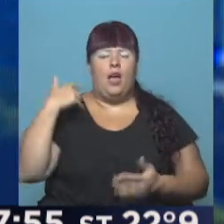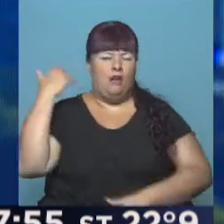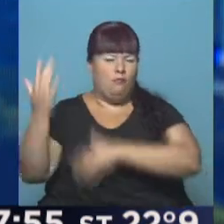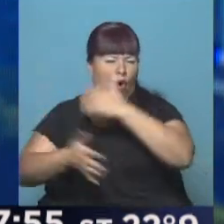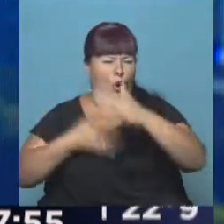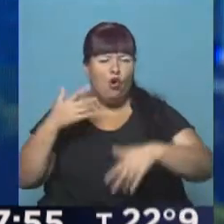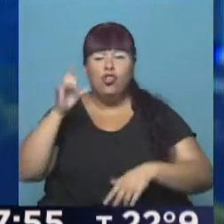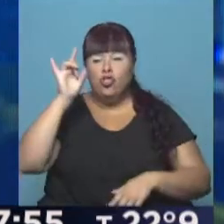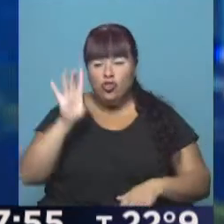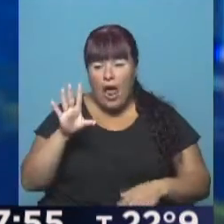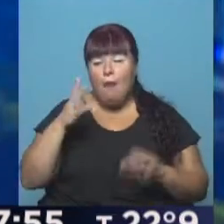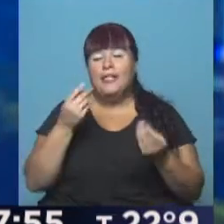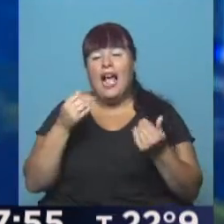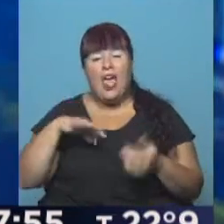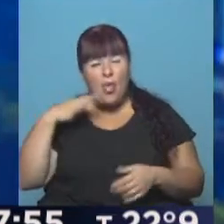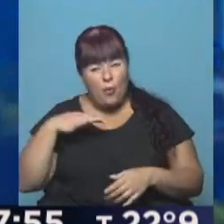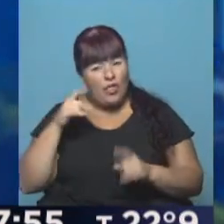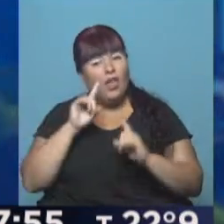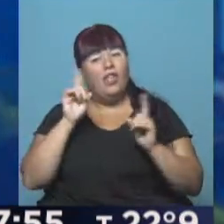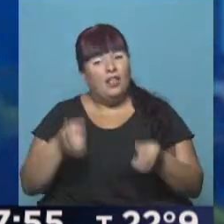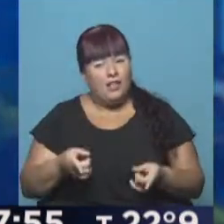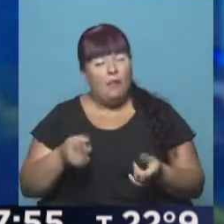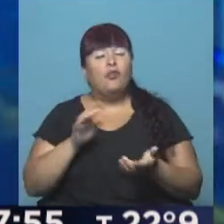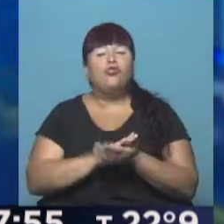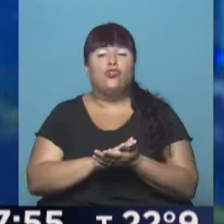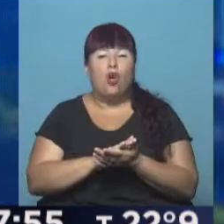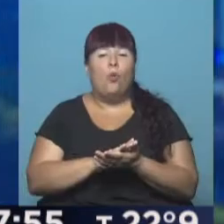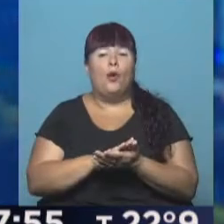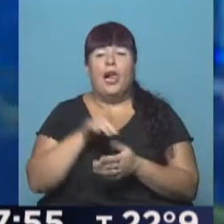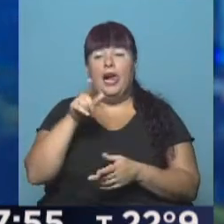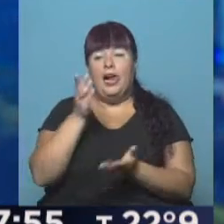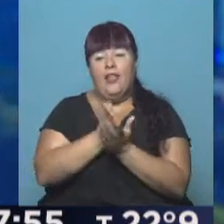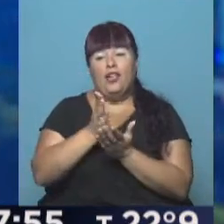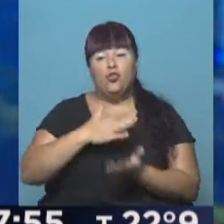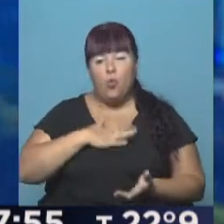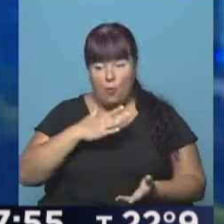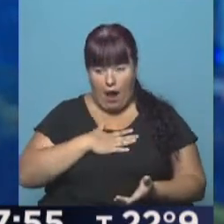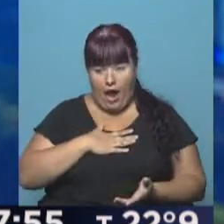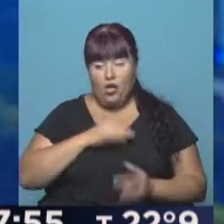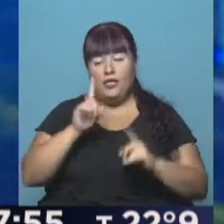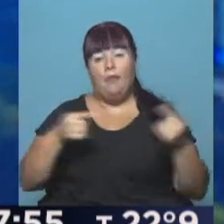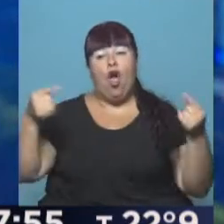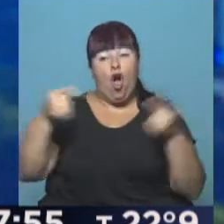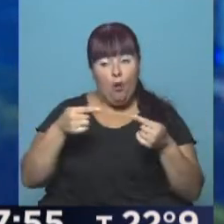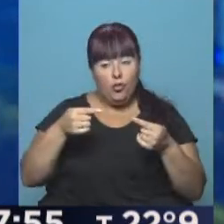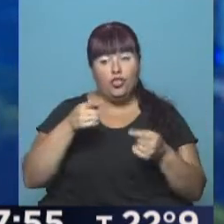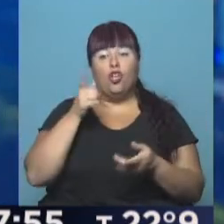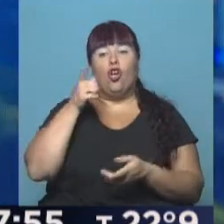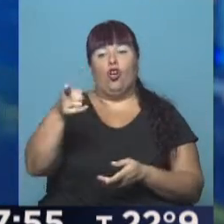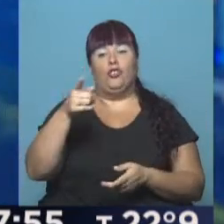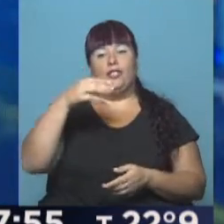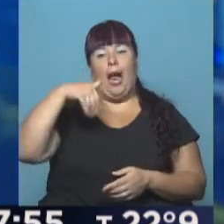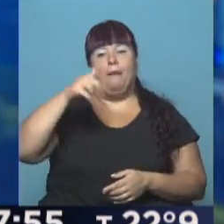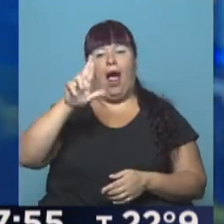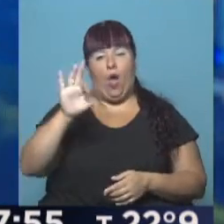no solamente para su calidad de vida, sino también en lo que tiene que ver con respecto a los derechos humanos y aquellos opositores al régimen de Maduro.